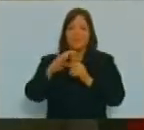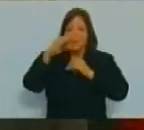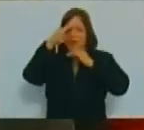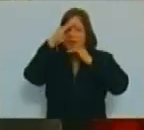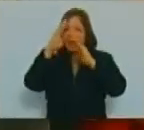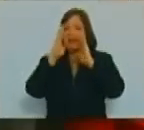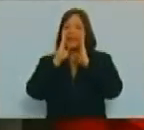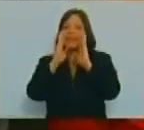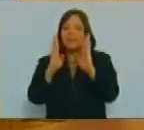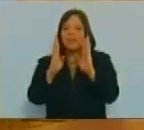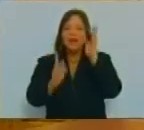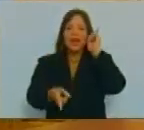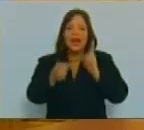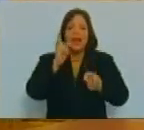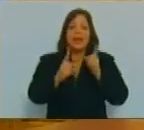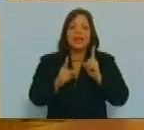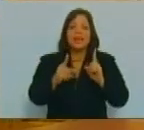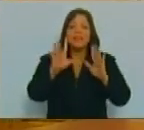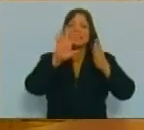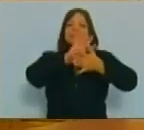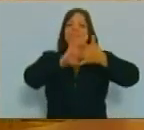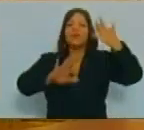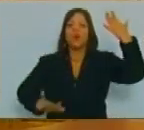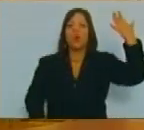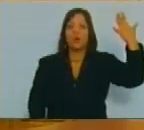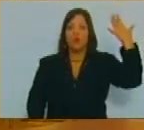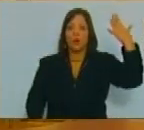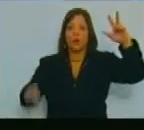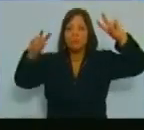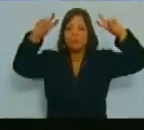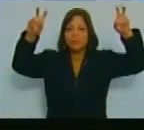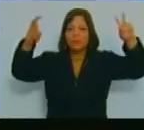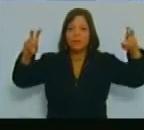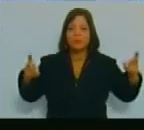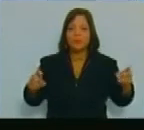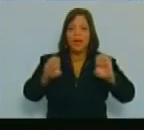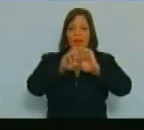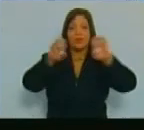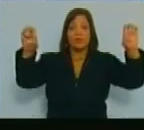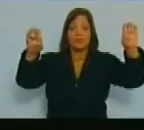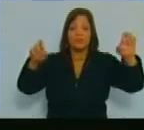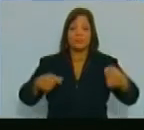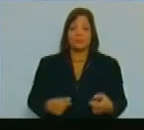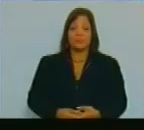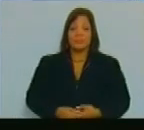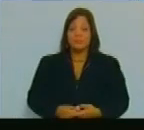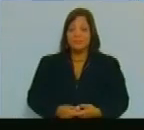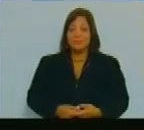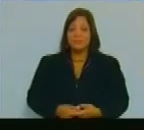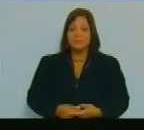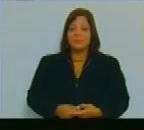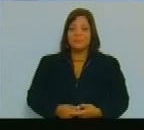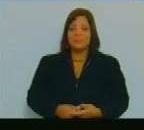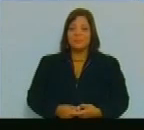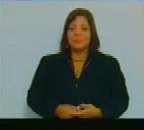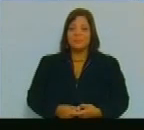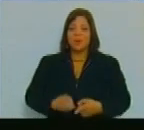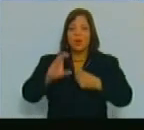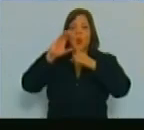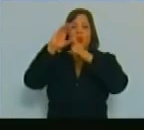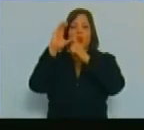al menos cinco ámbitos importantes la educación la